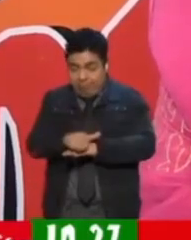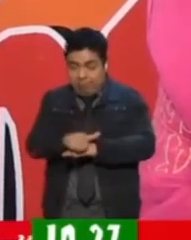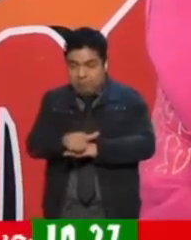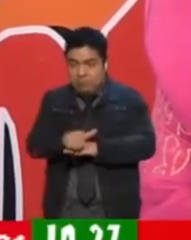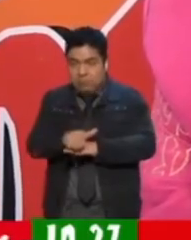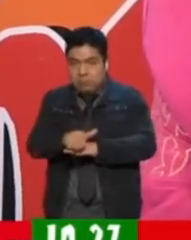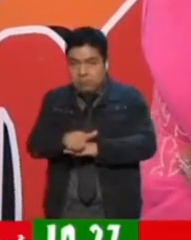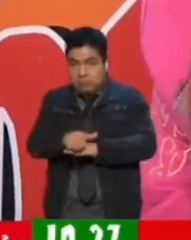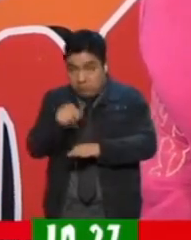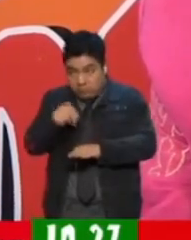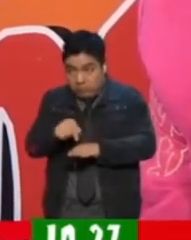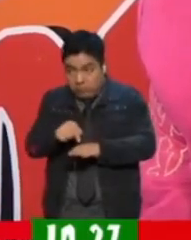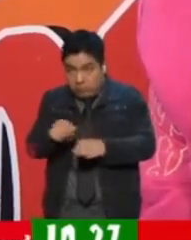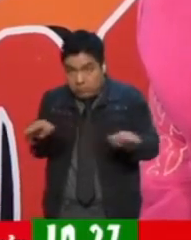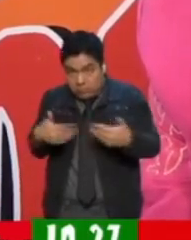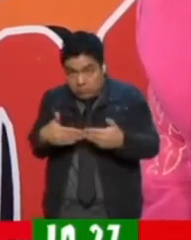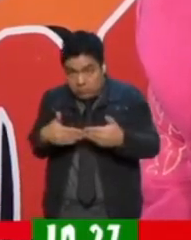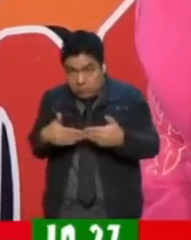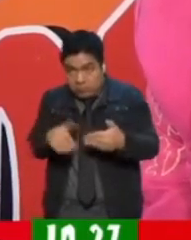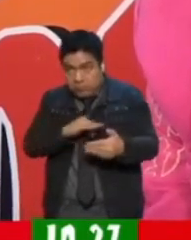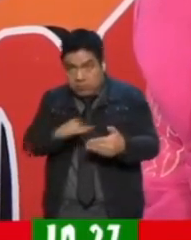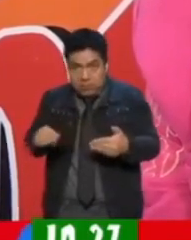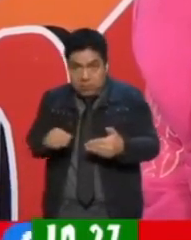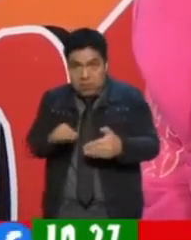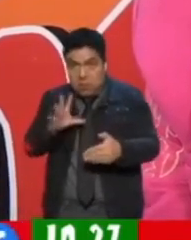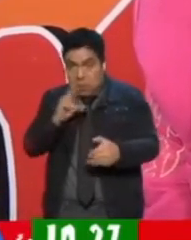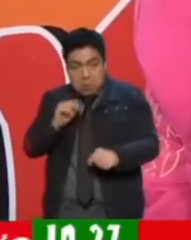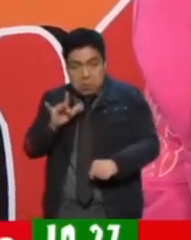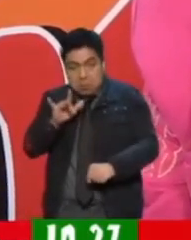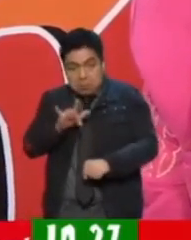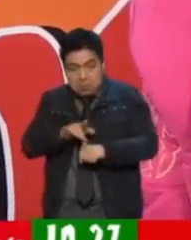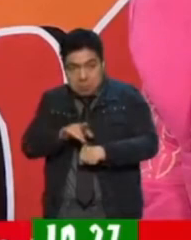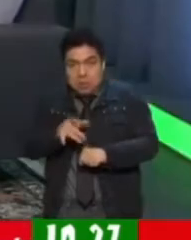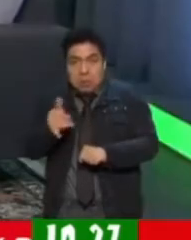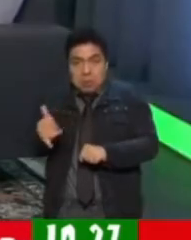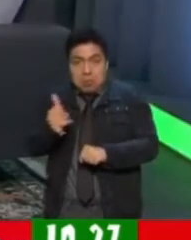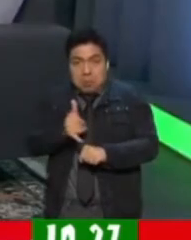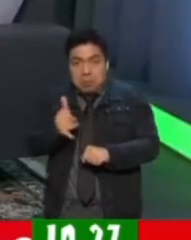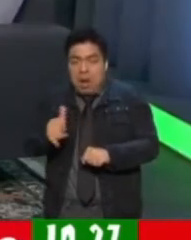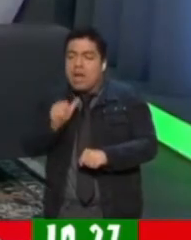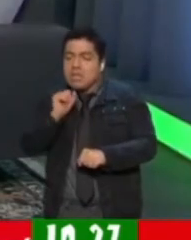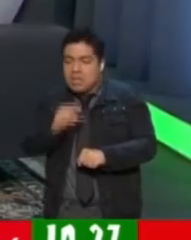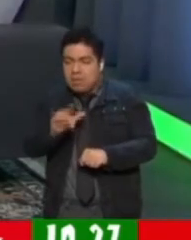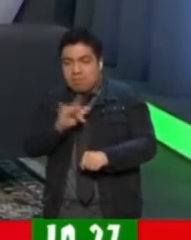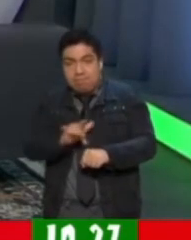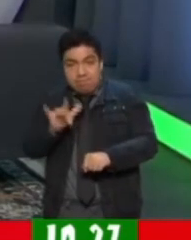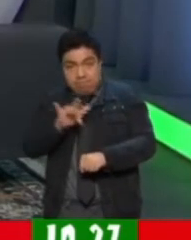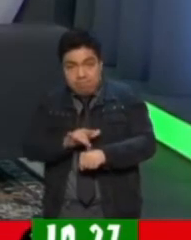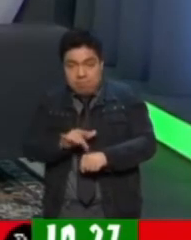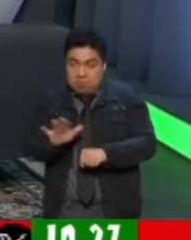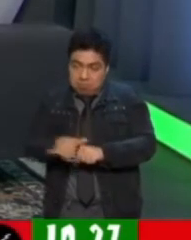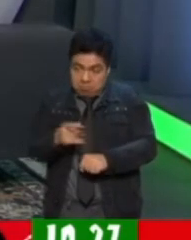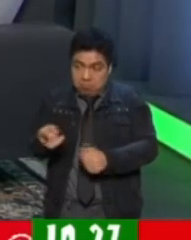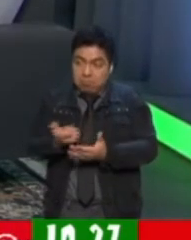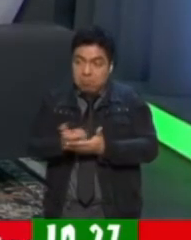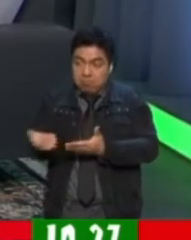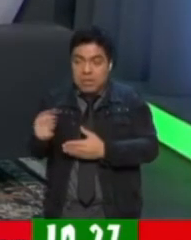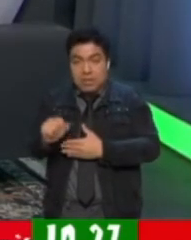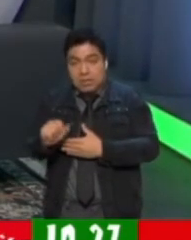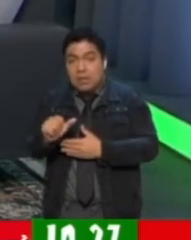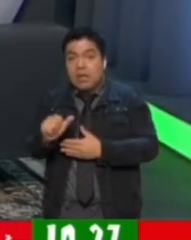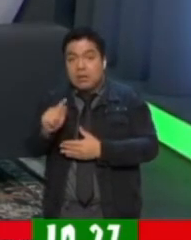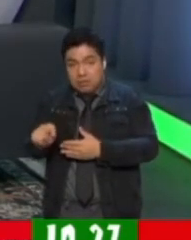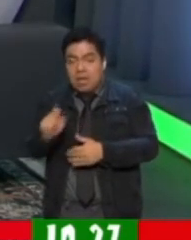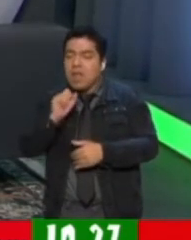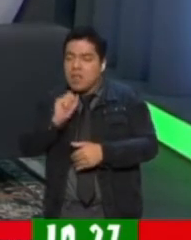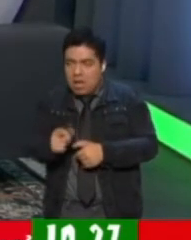usted. ¿La cuenta bancaria te la pueden congelar? Sí, el Infonavit te puede congelar la cuenta bancaria. ¿Por qué no le paga usted a los trabajadores? El SAT te puede congelar